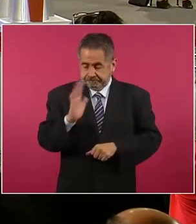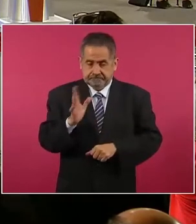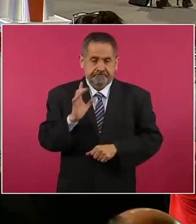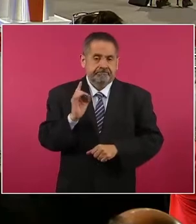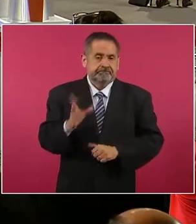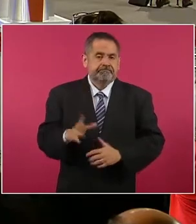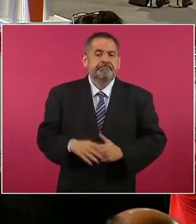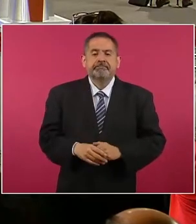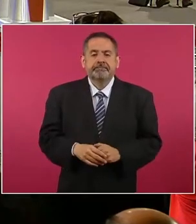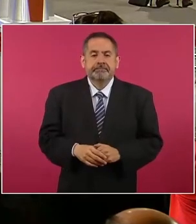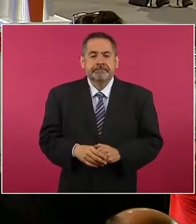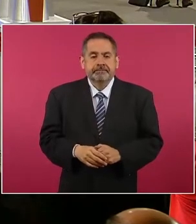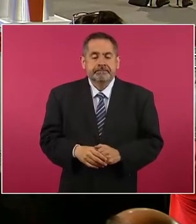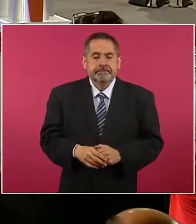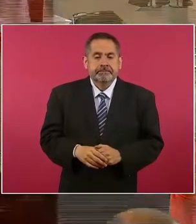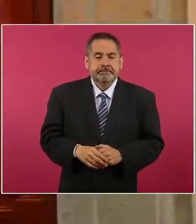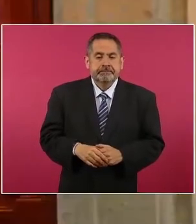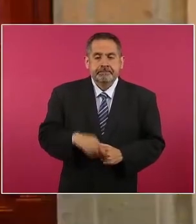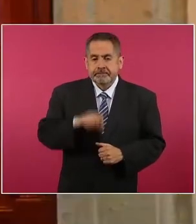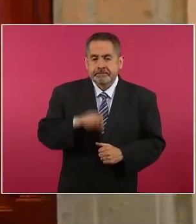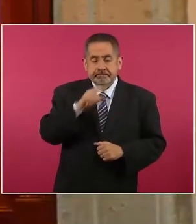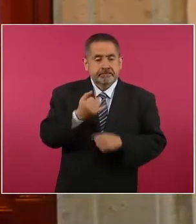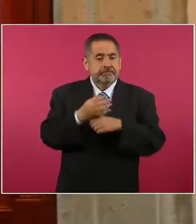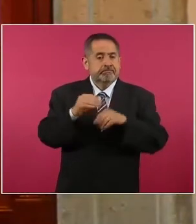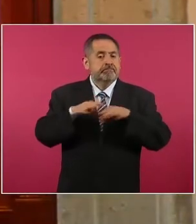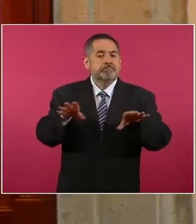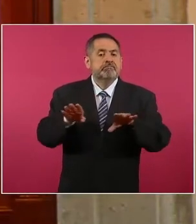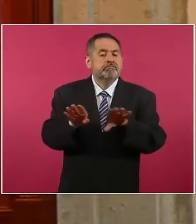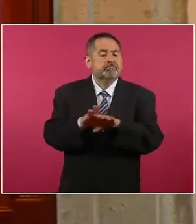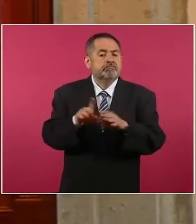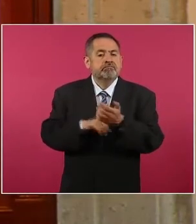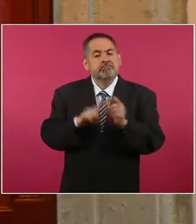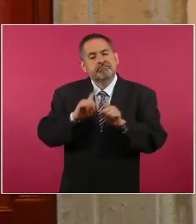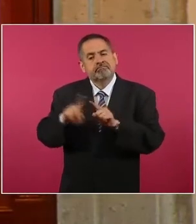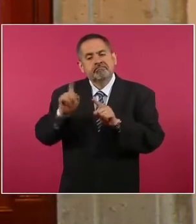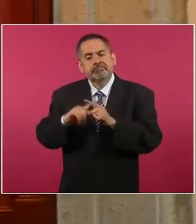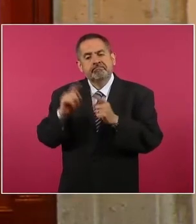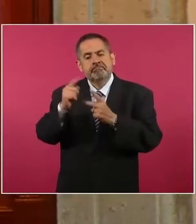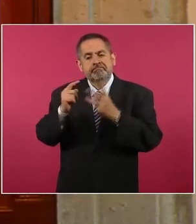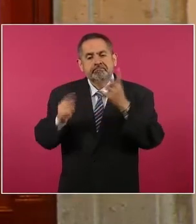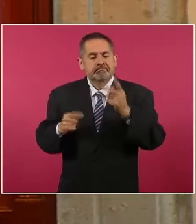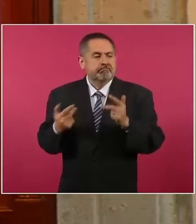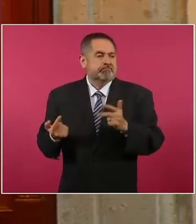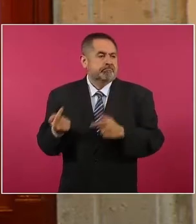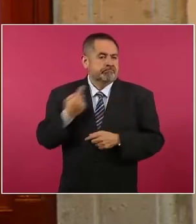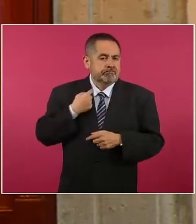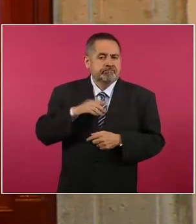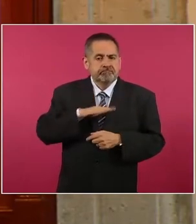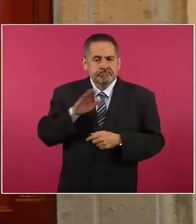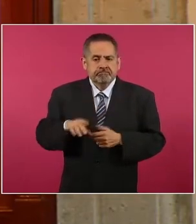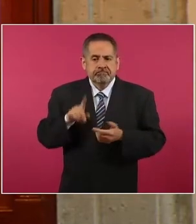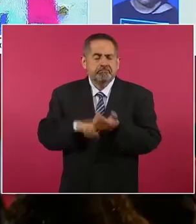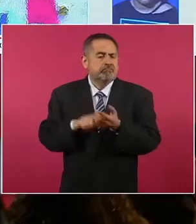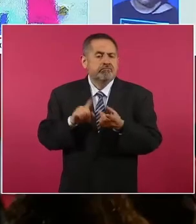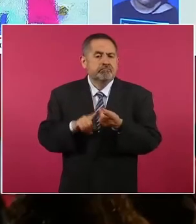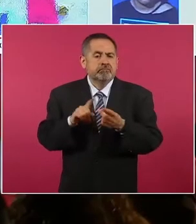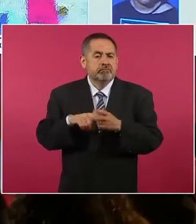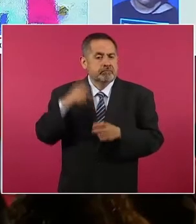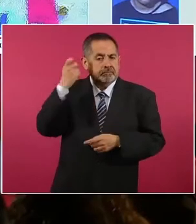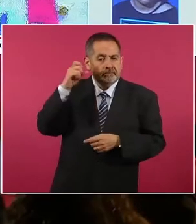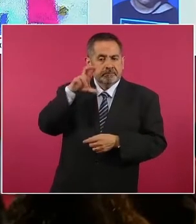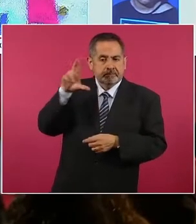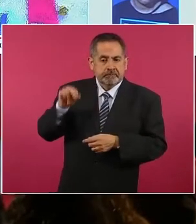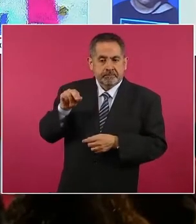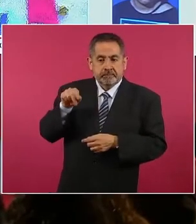También informar la resolución de diferentes casos de homicidios en el estado de Quintana